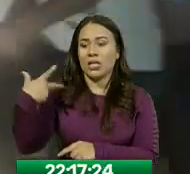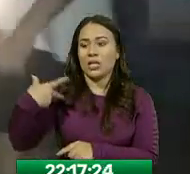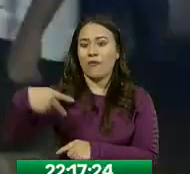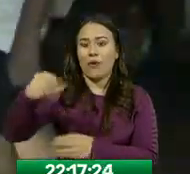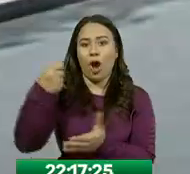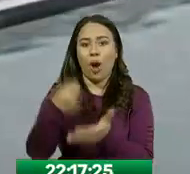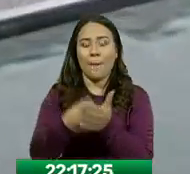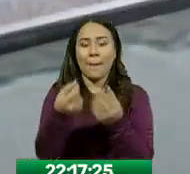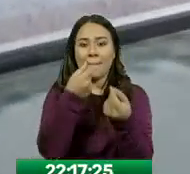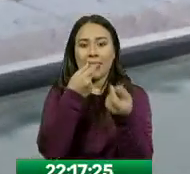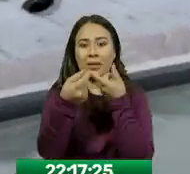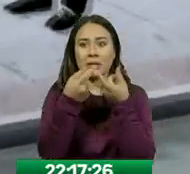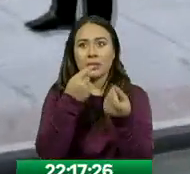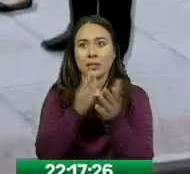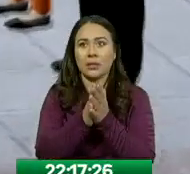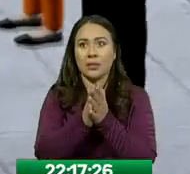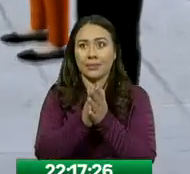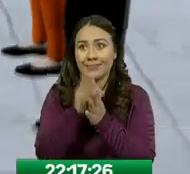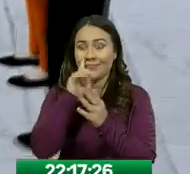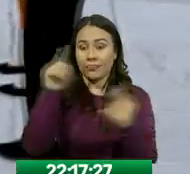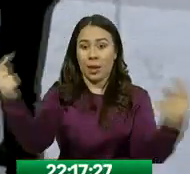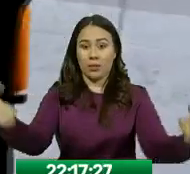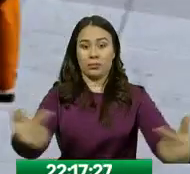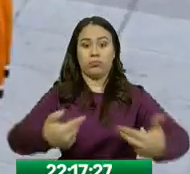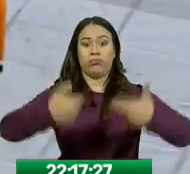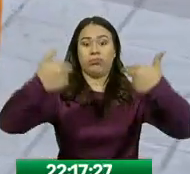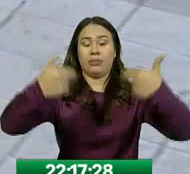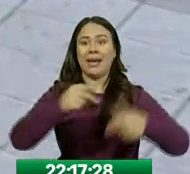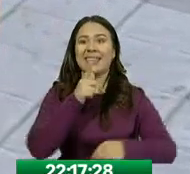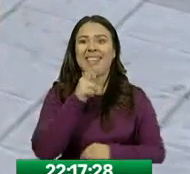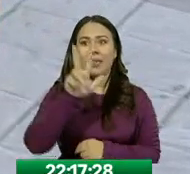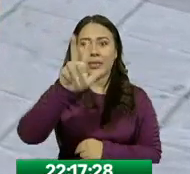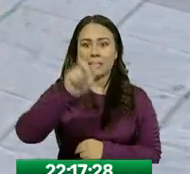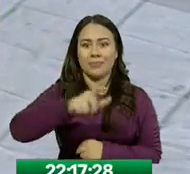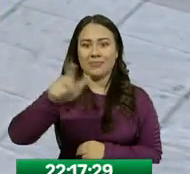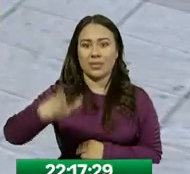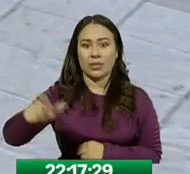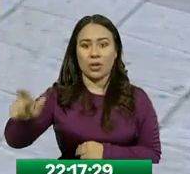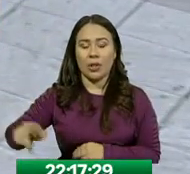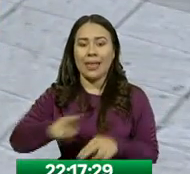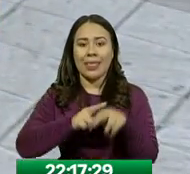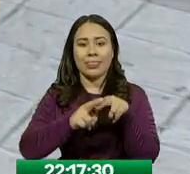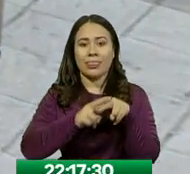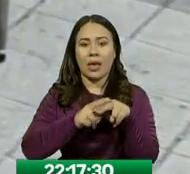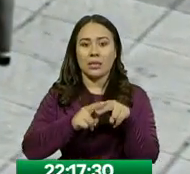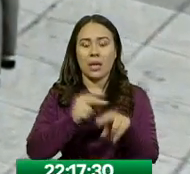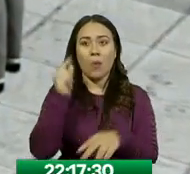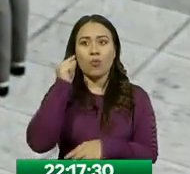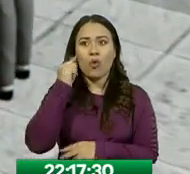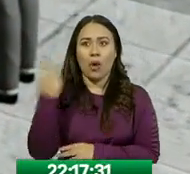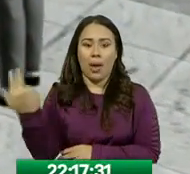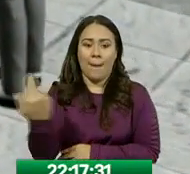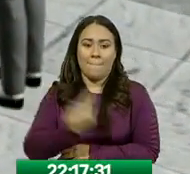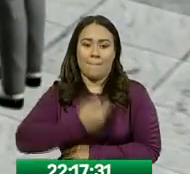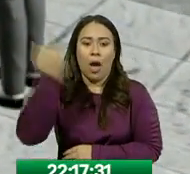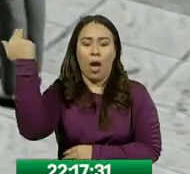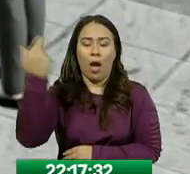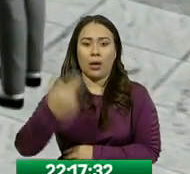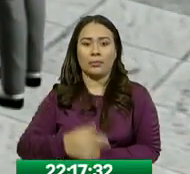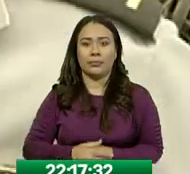comprar medicinas. Ahí los interceptaron. Tres sujetos se bajaron de un taxi y a la mujer le propinaron un